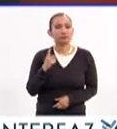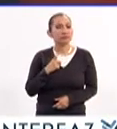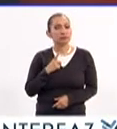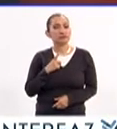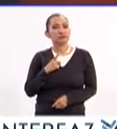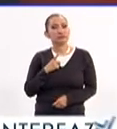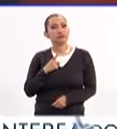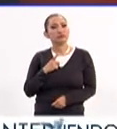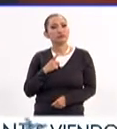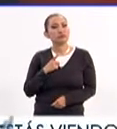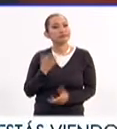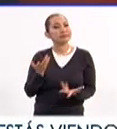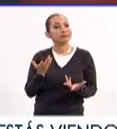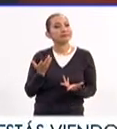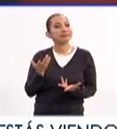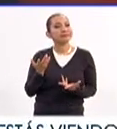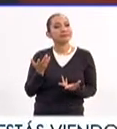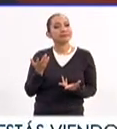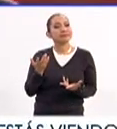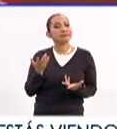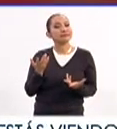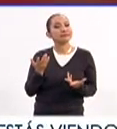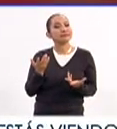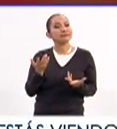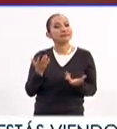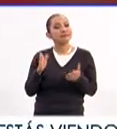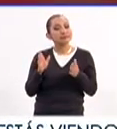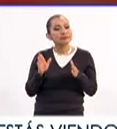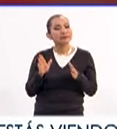de darle